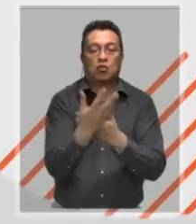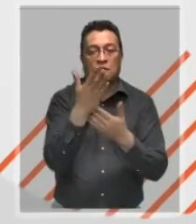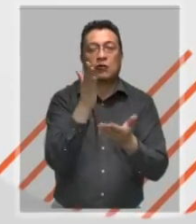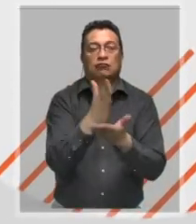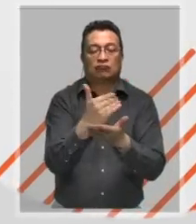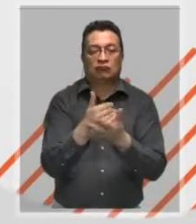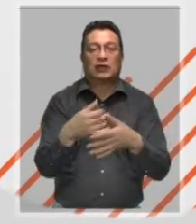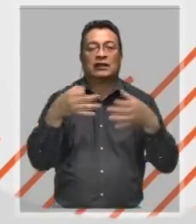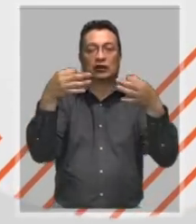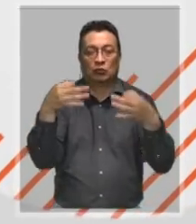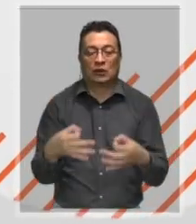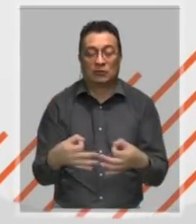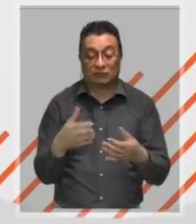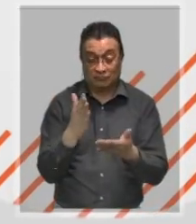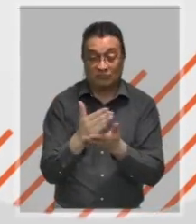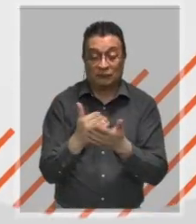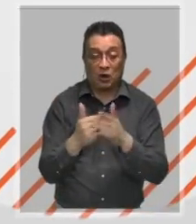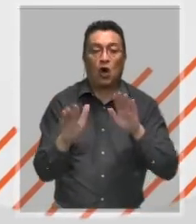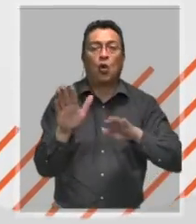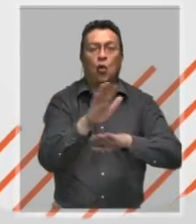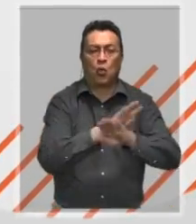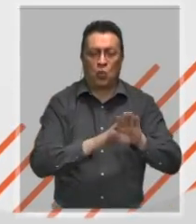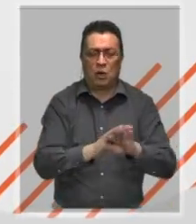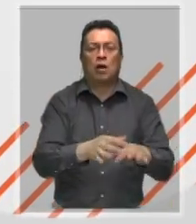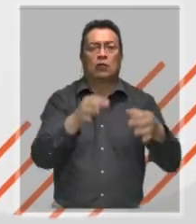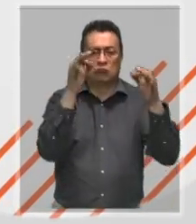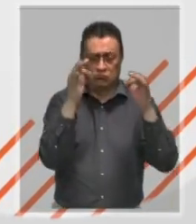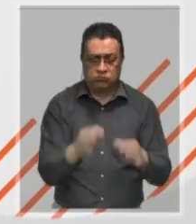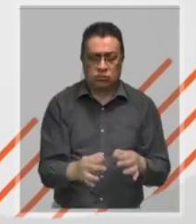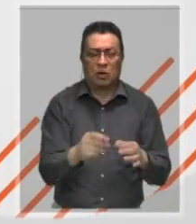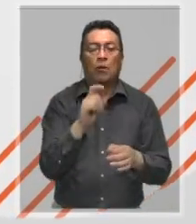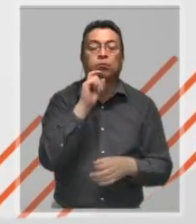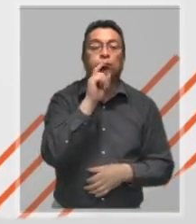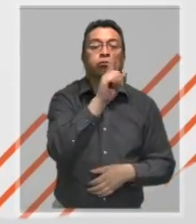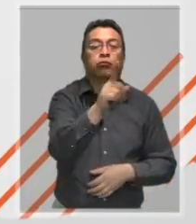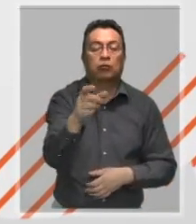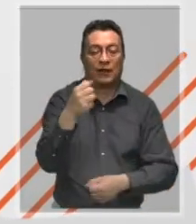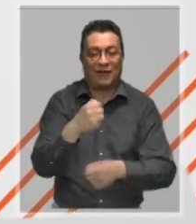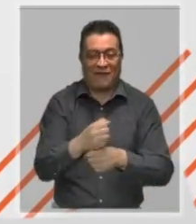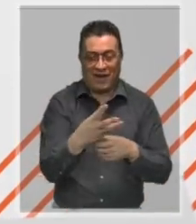seguridad. Estrategias que protejan efectivamente a quienes trabajan aquí adentro.